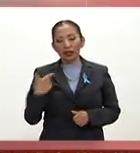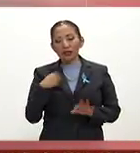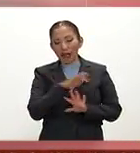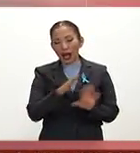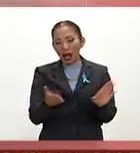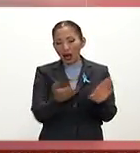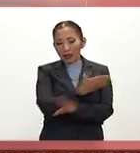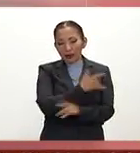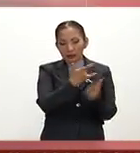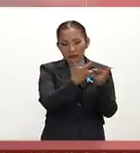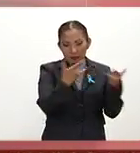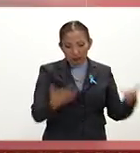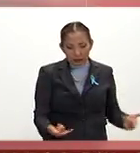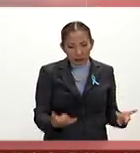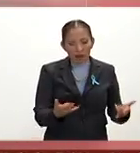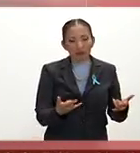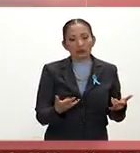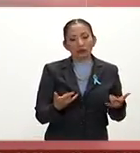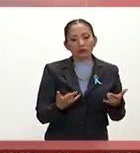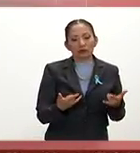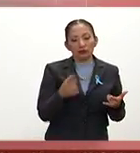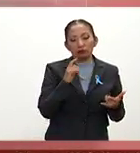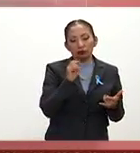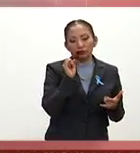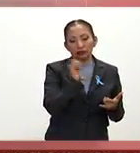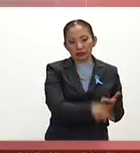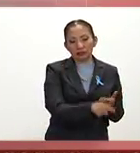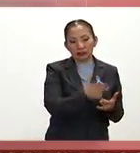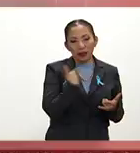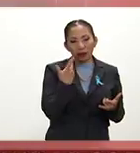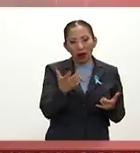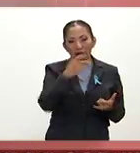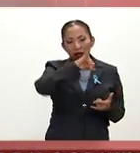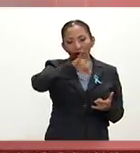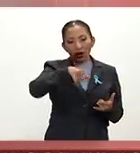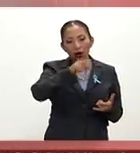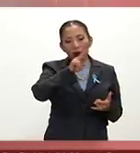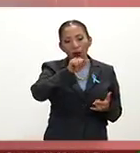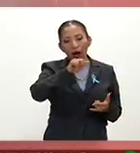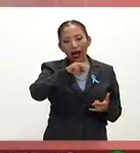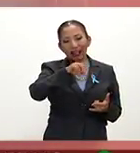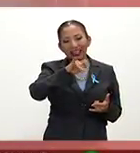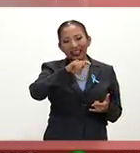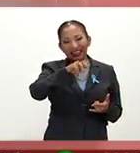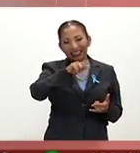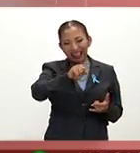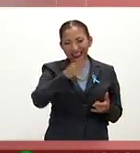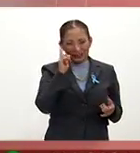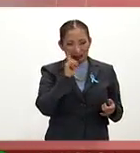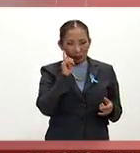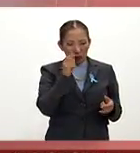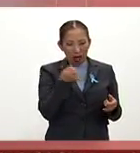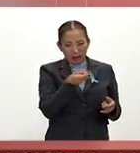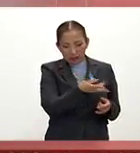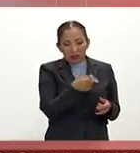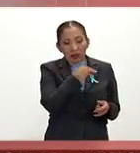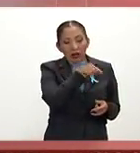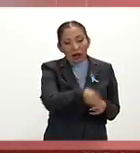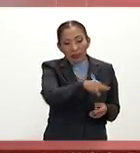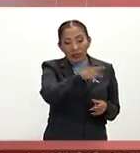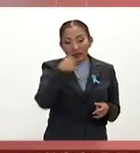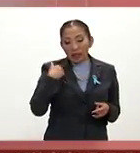el antecedente de incluso de los denominados Juanitas, y es por ello que se implementó que